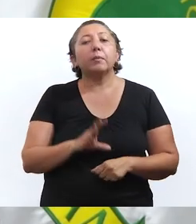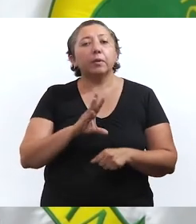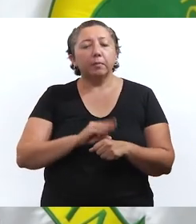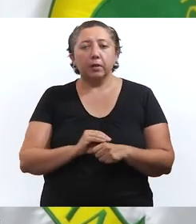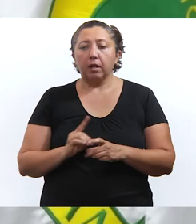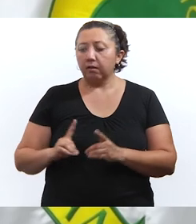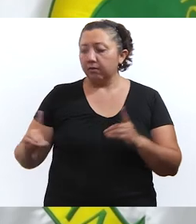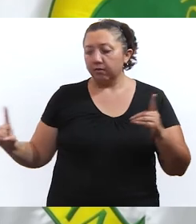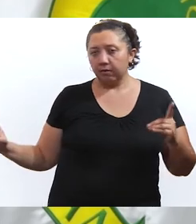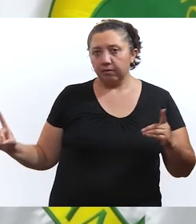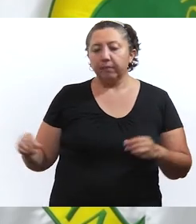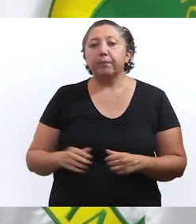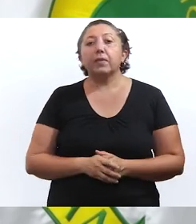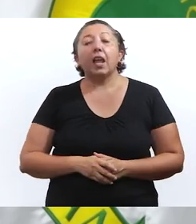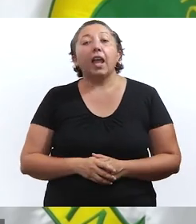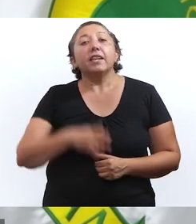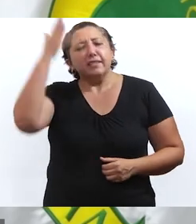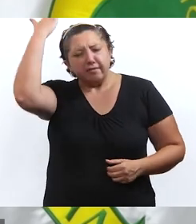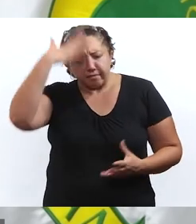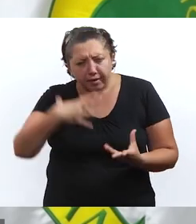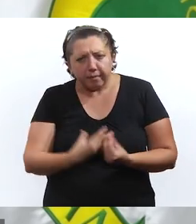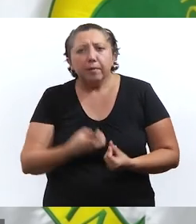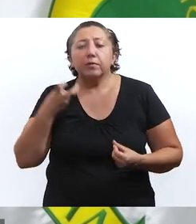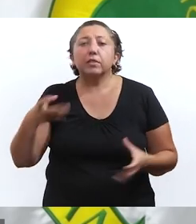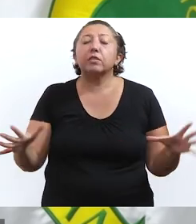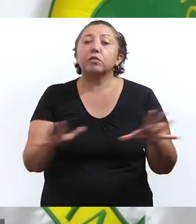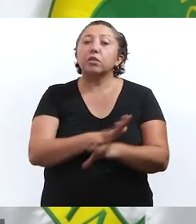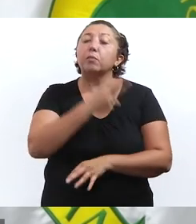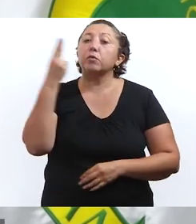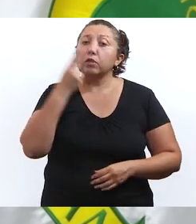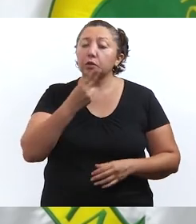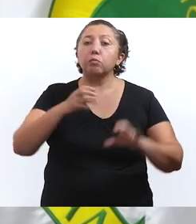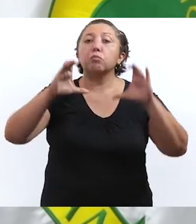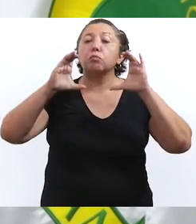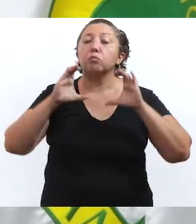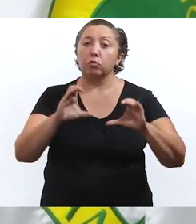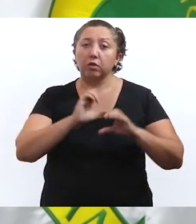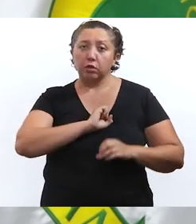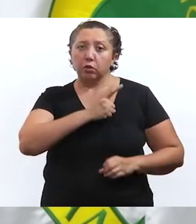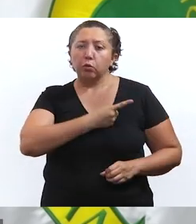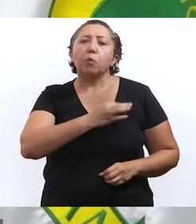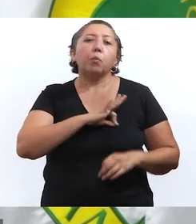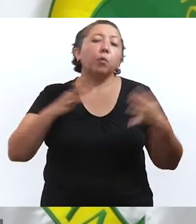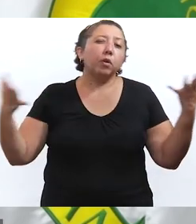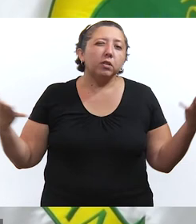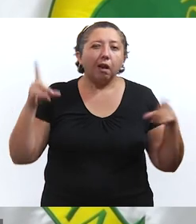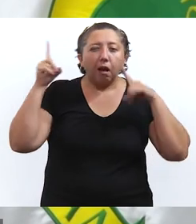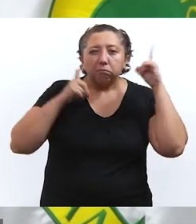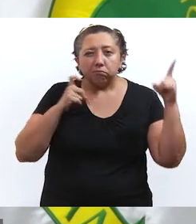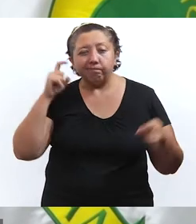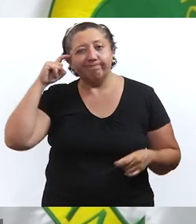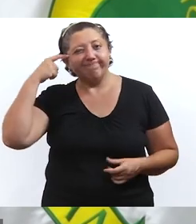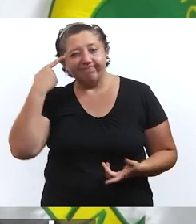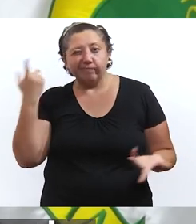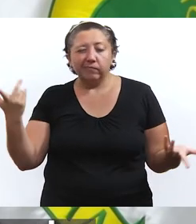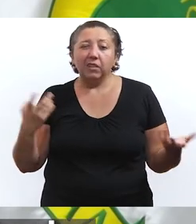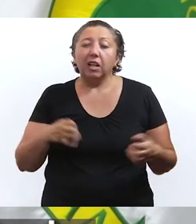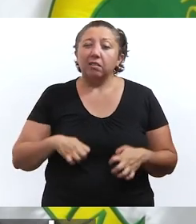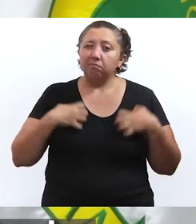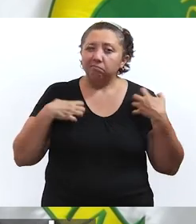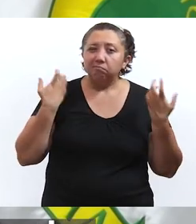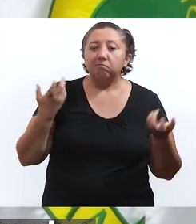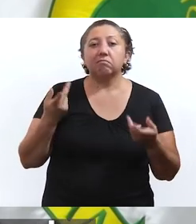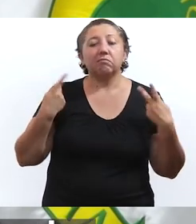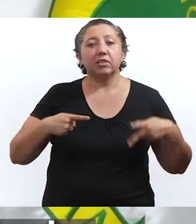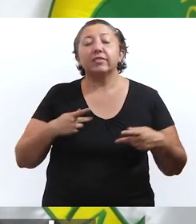que permitan guardar la sana distancia. Sabemos que estos cambios necesarios para proteger la salud pueden generar algunos inconvenientes y